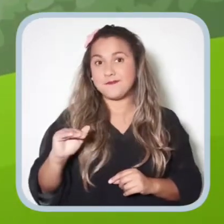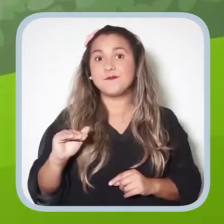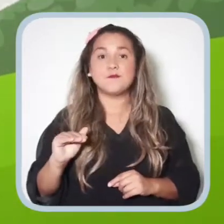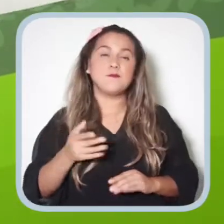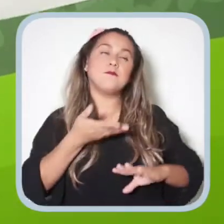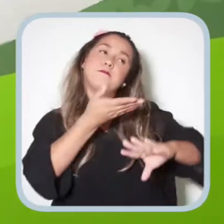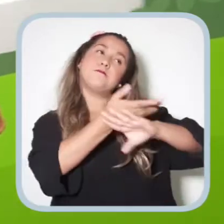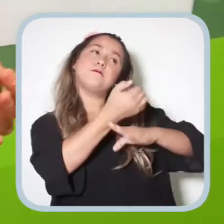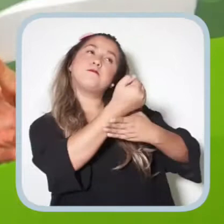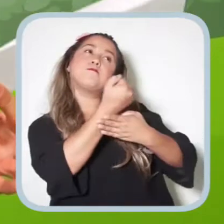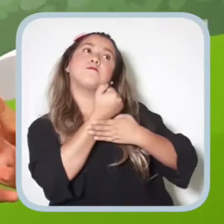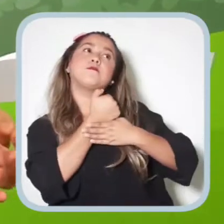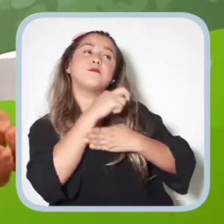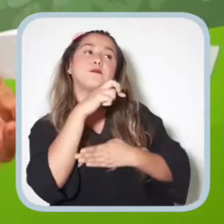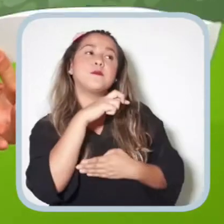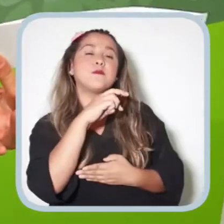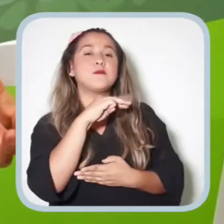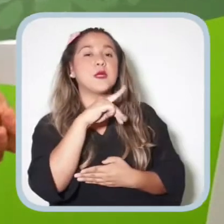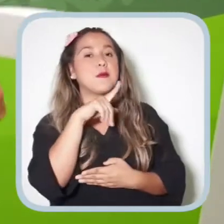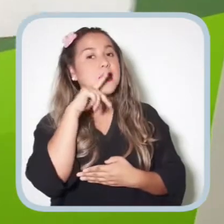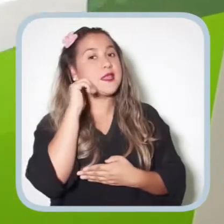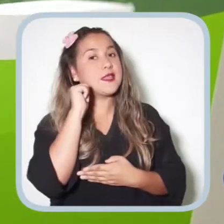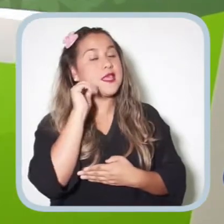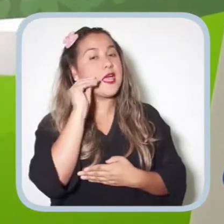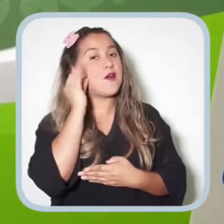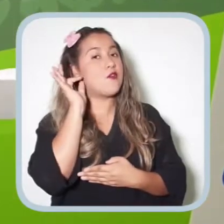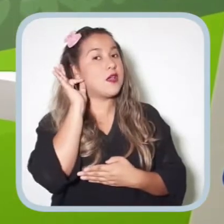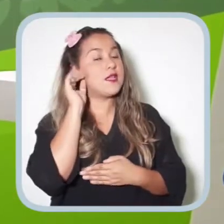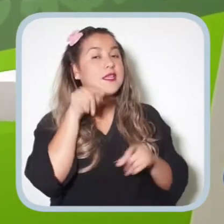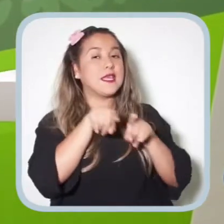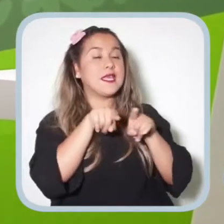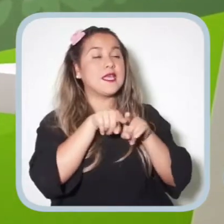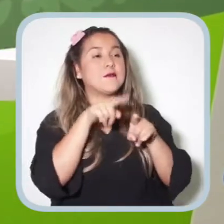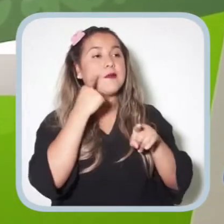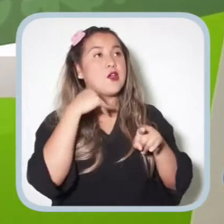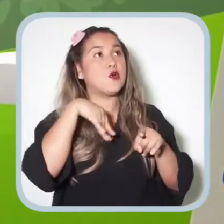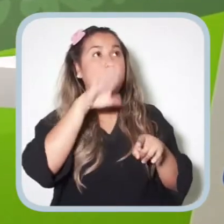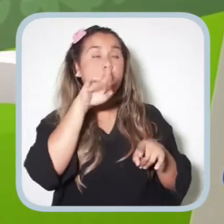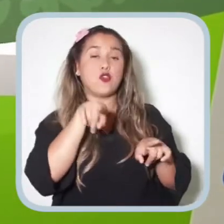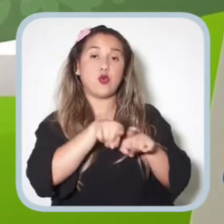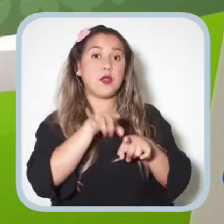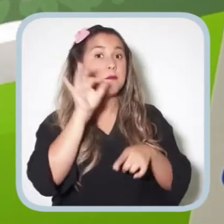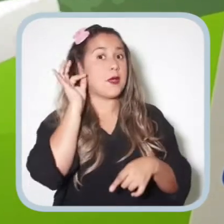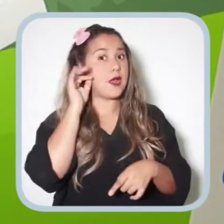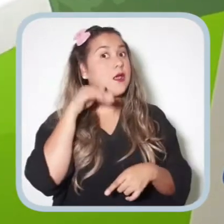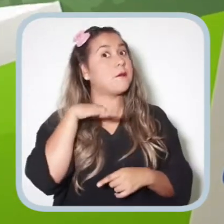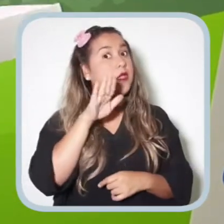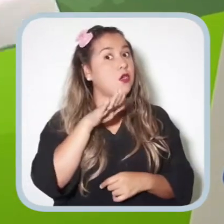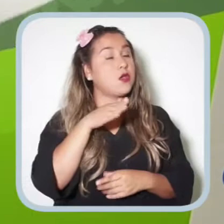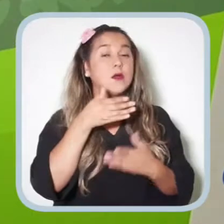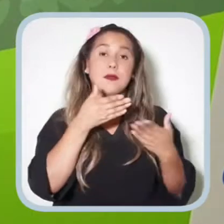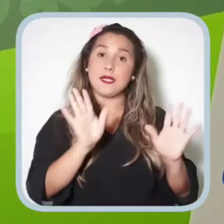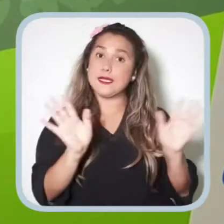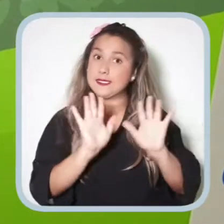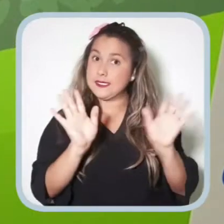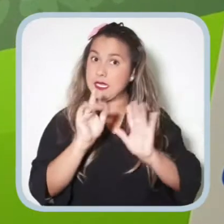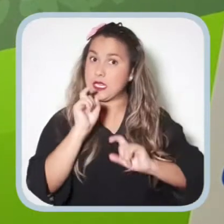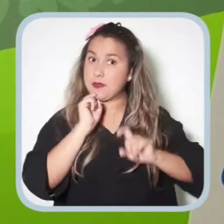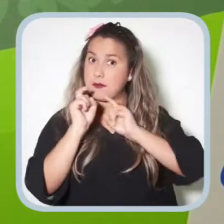papá, la mamá, la tía, la abuelita, el hermano, la hermana mayor, para que así nada malo les vaya a